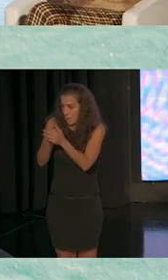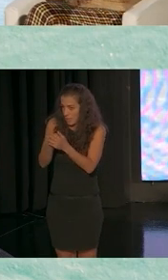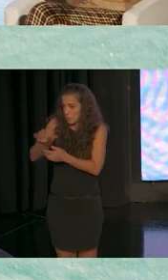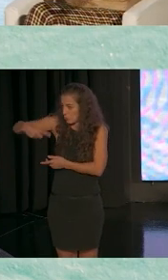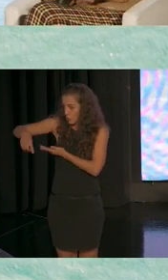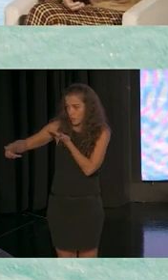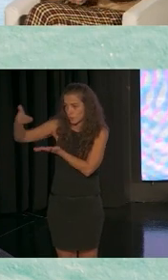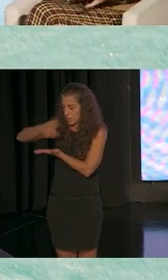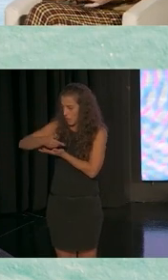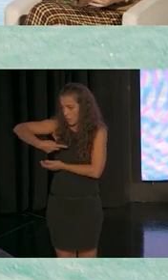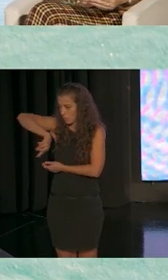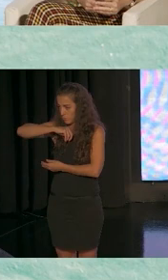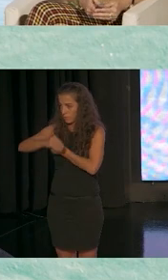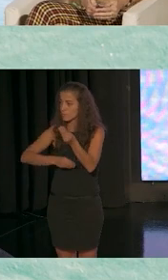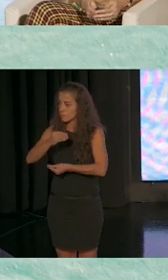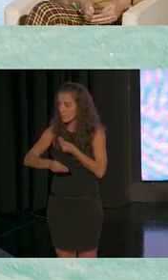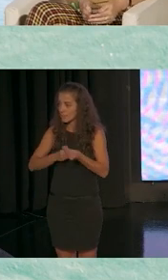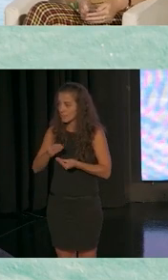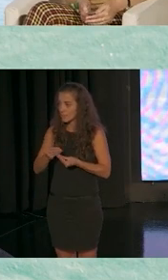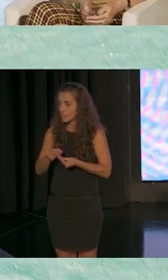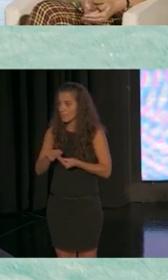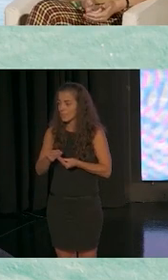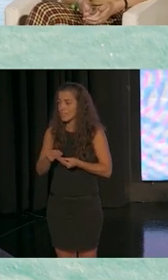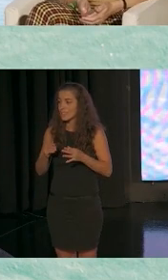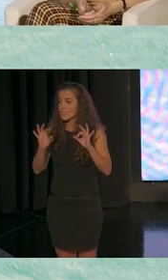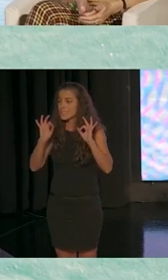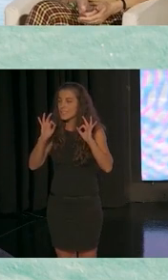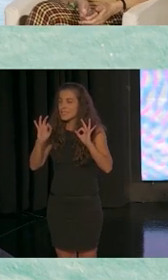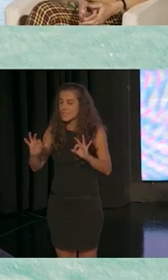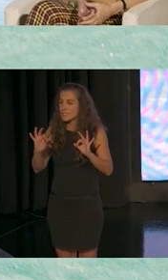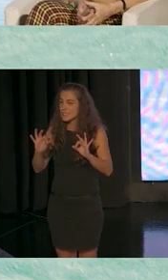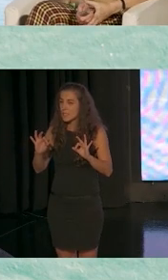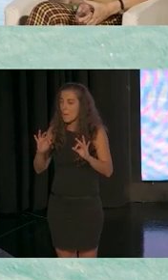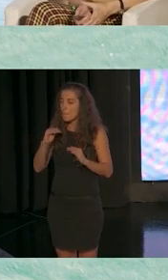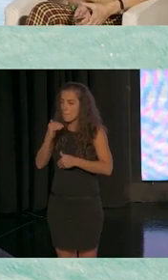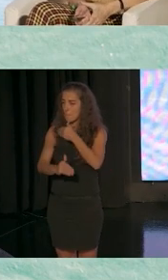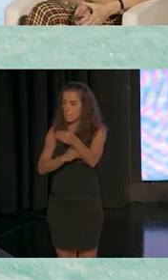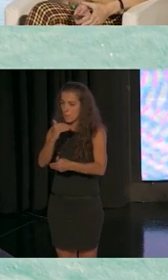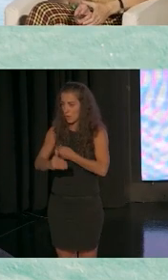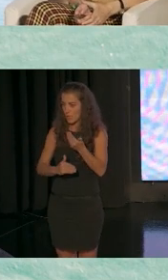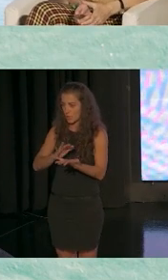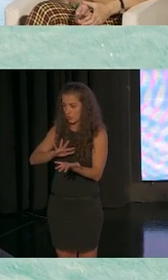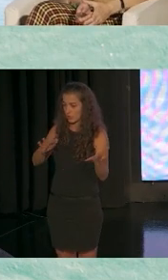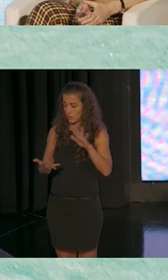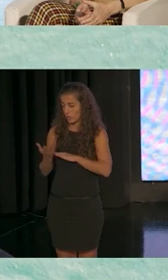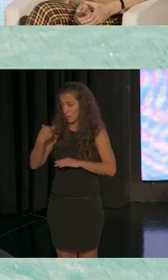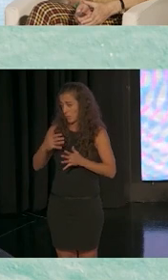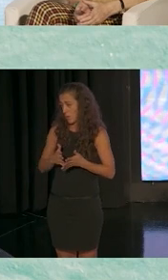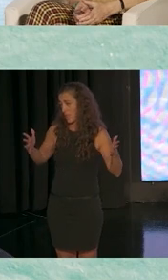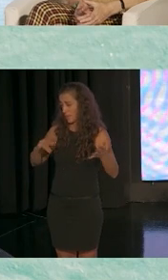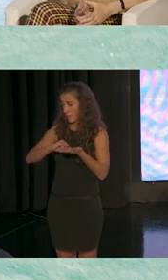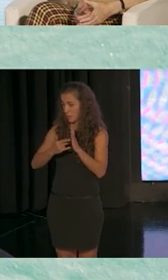pedido y en este proceso de transformación en este gran proyecto de